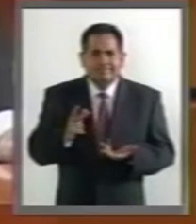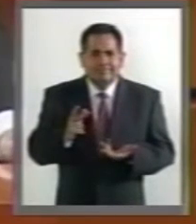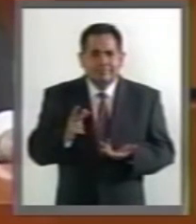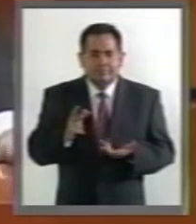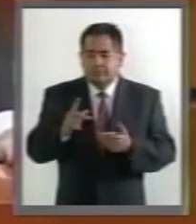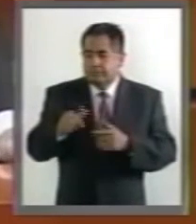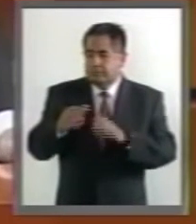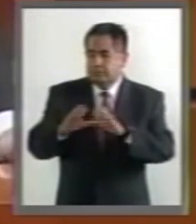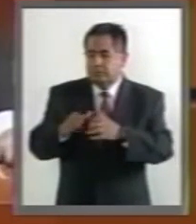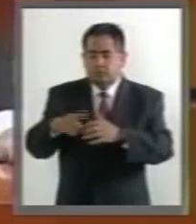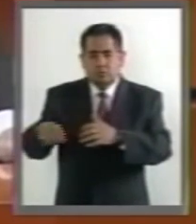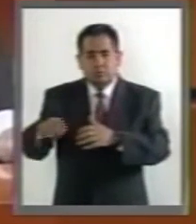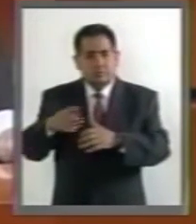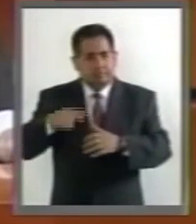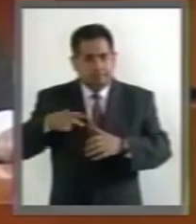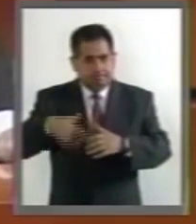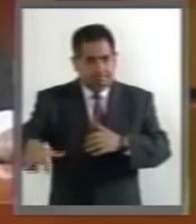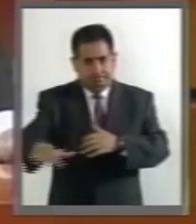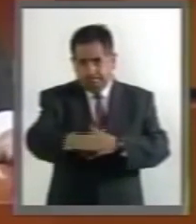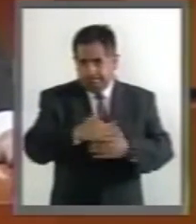las comunidades, al pueblo.